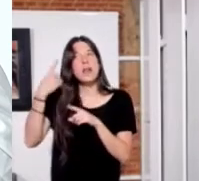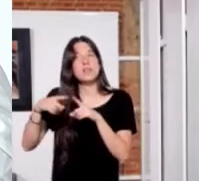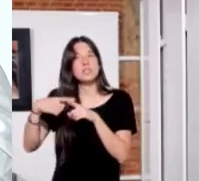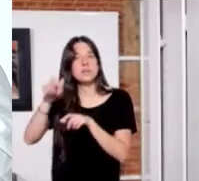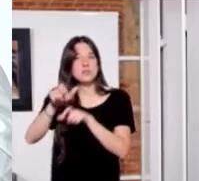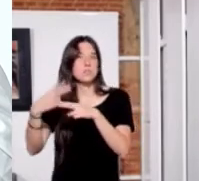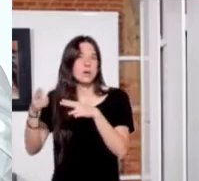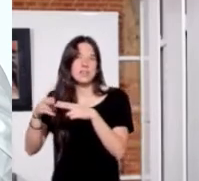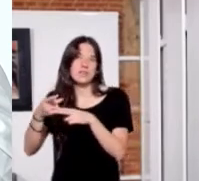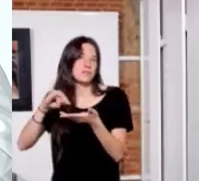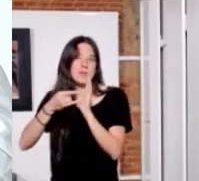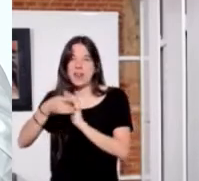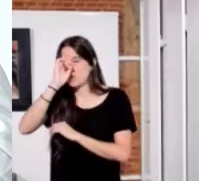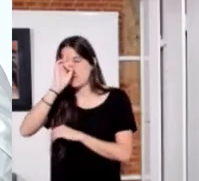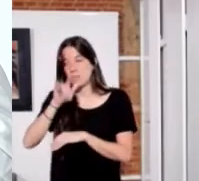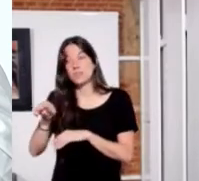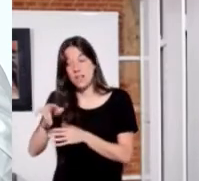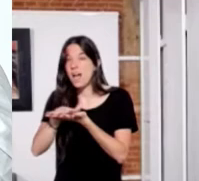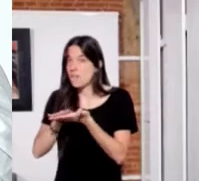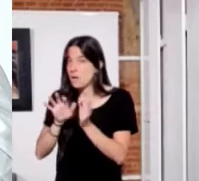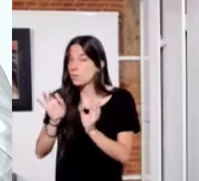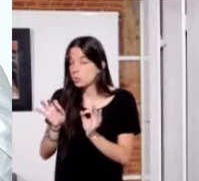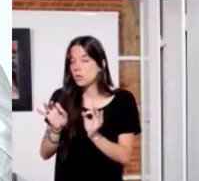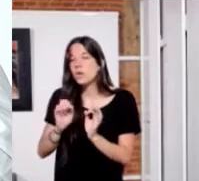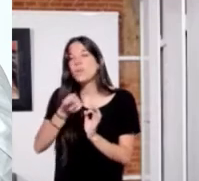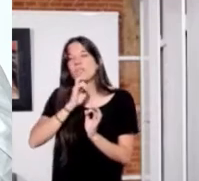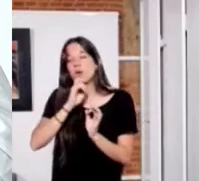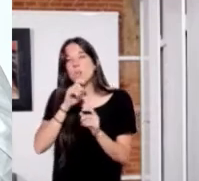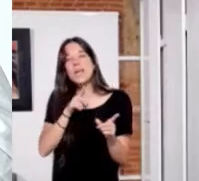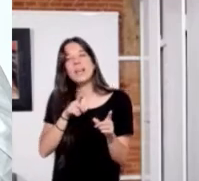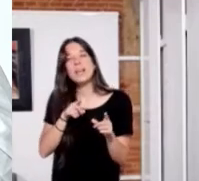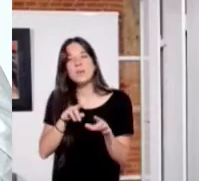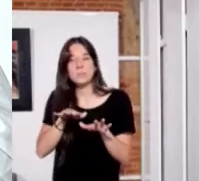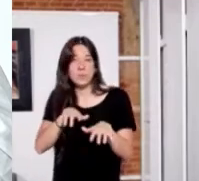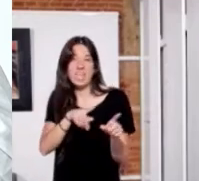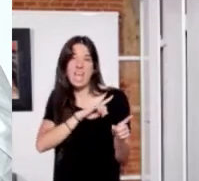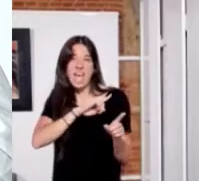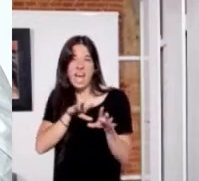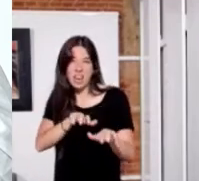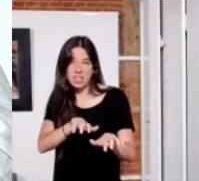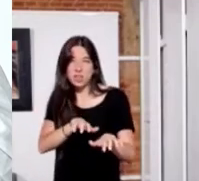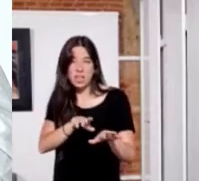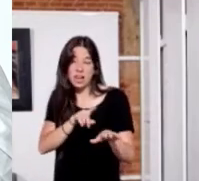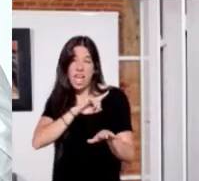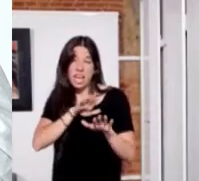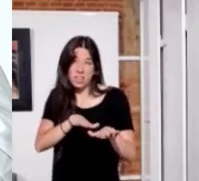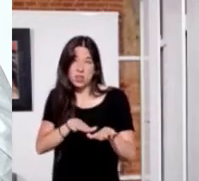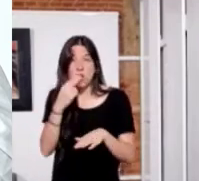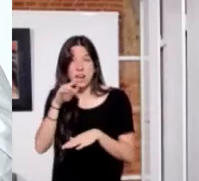sabemos arreglar. Se refería a cómo el ejército nazi quedó bajo la nieve en Rusia.